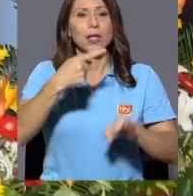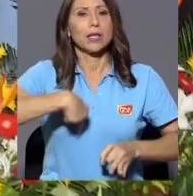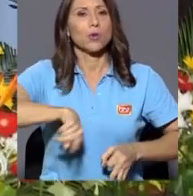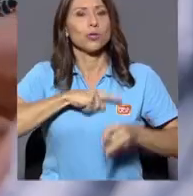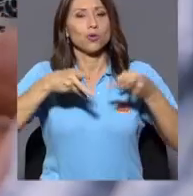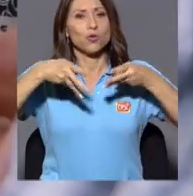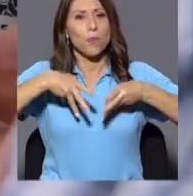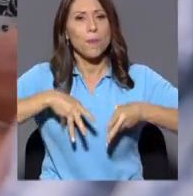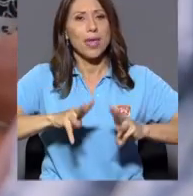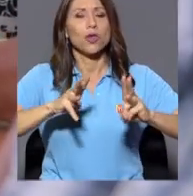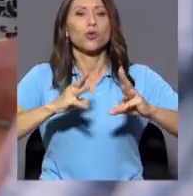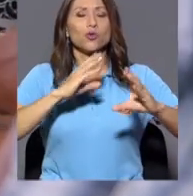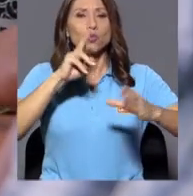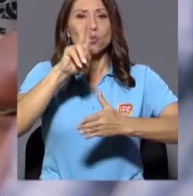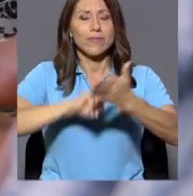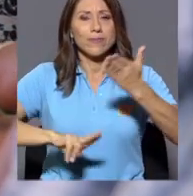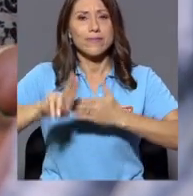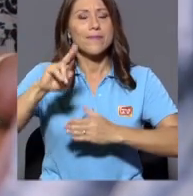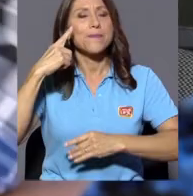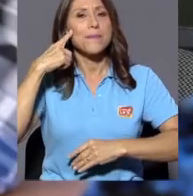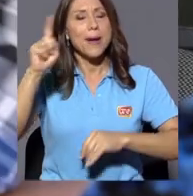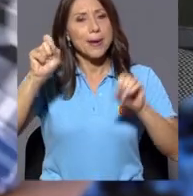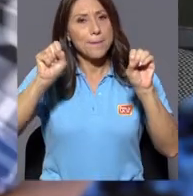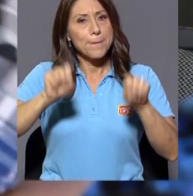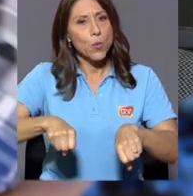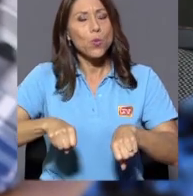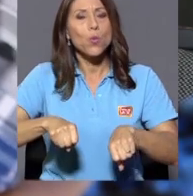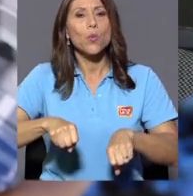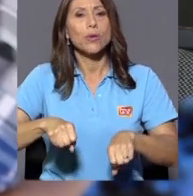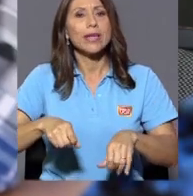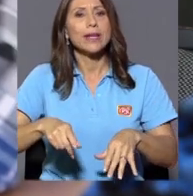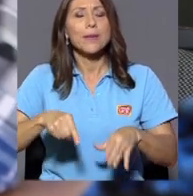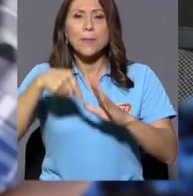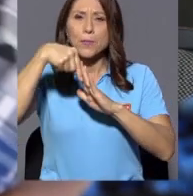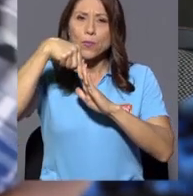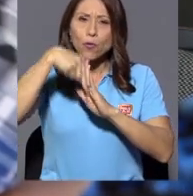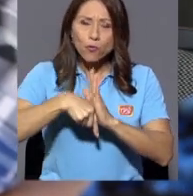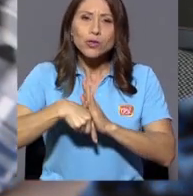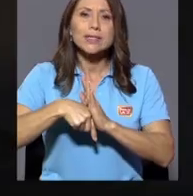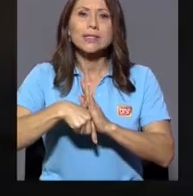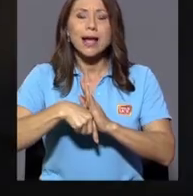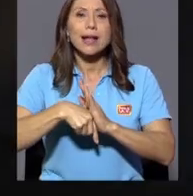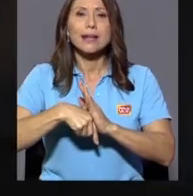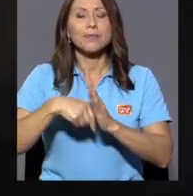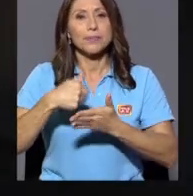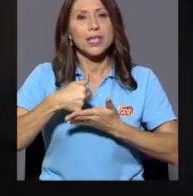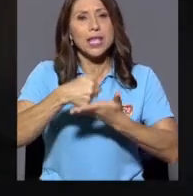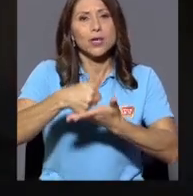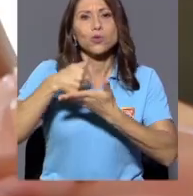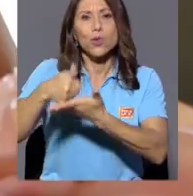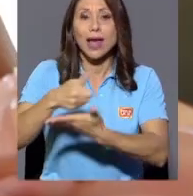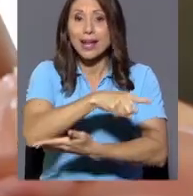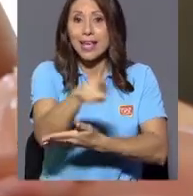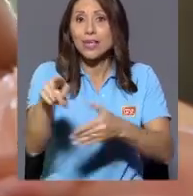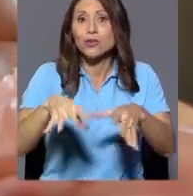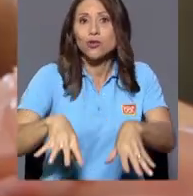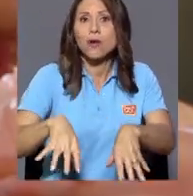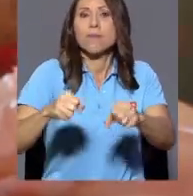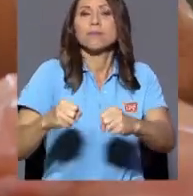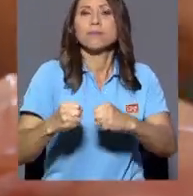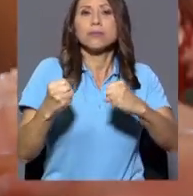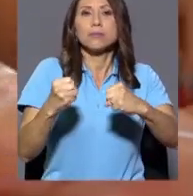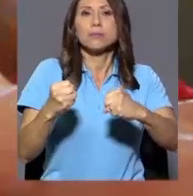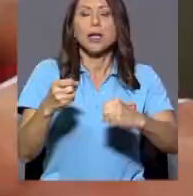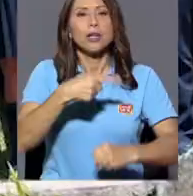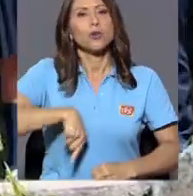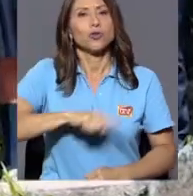universitarios para poder realmente profundizar y ayudar a ese empoderamiento en ese marco